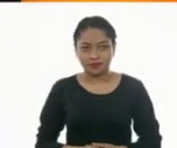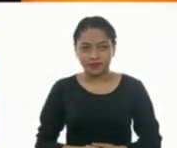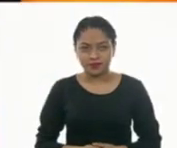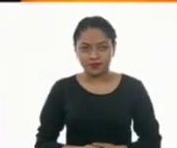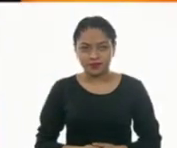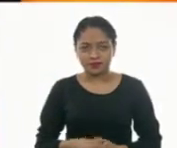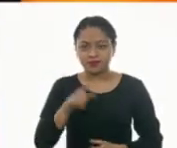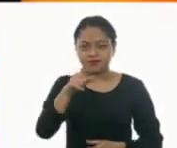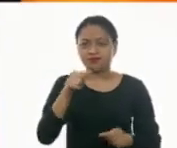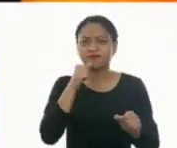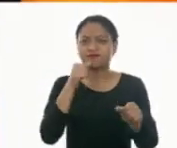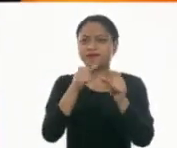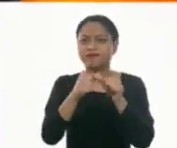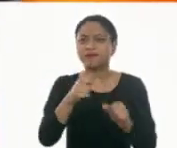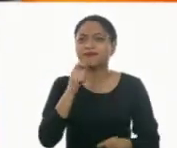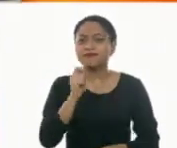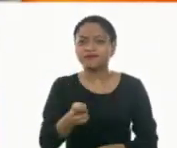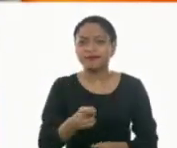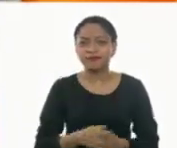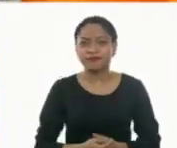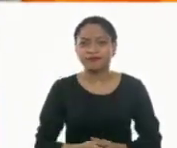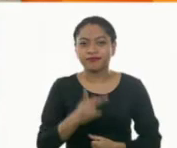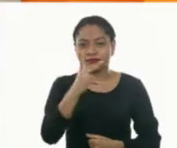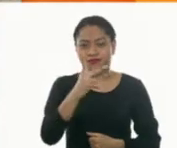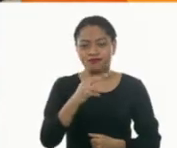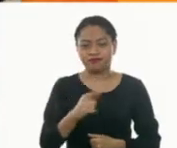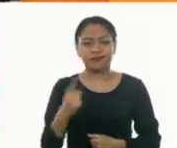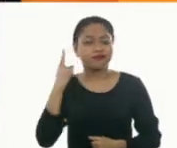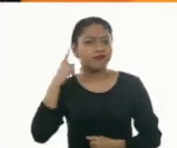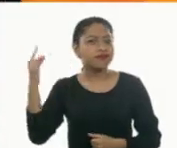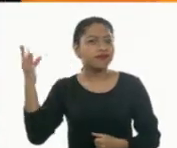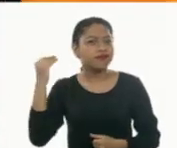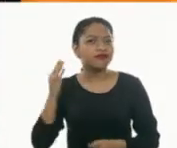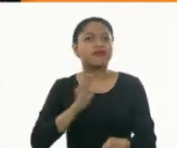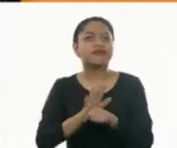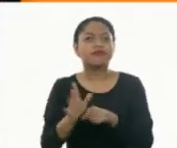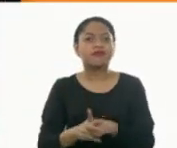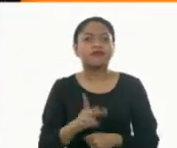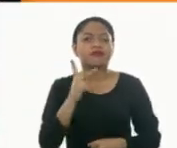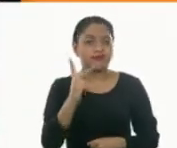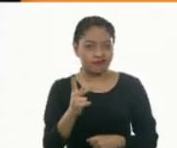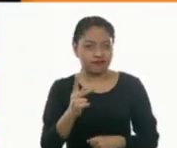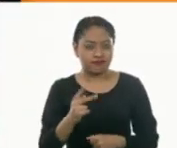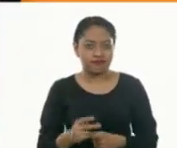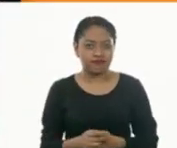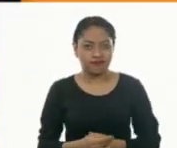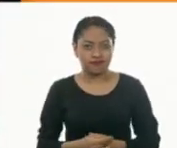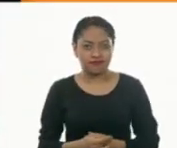¿Cuál es esa letra? ¿Cómo suena? P. Haz con tu cuerpo.